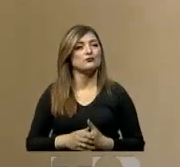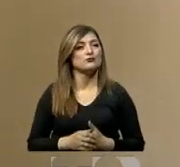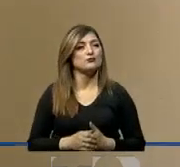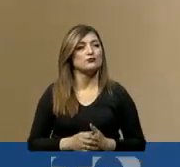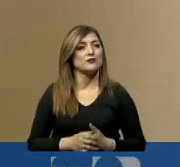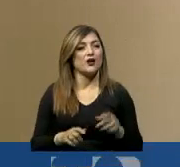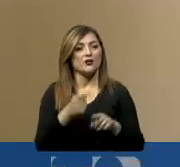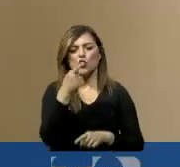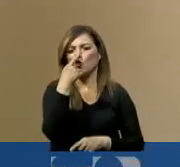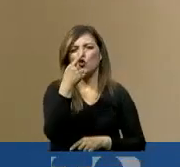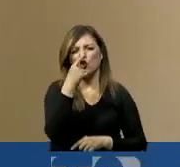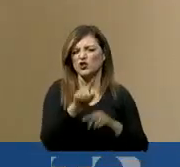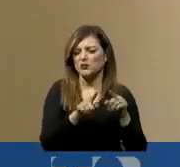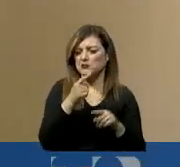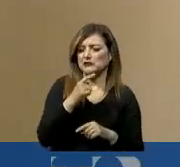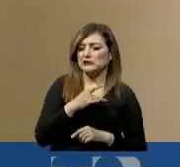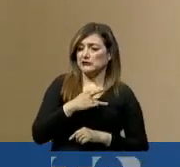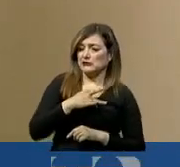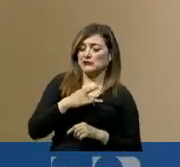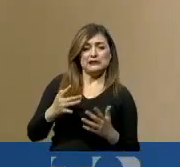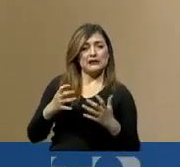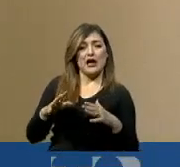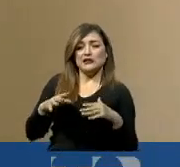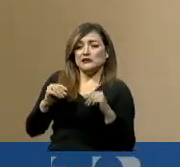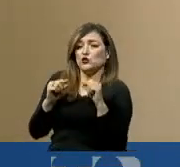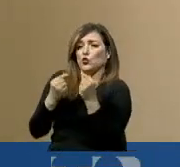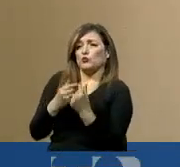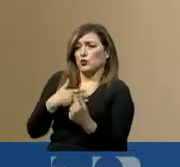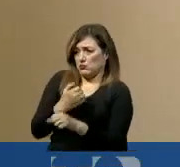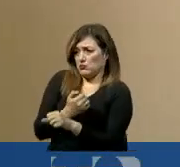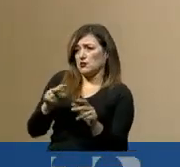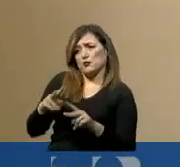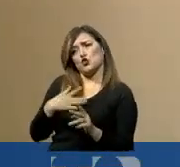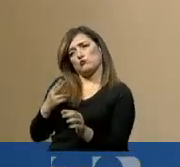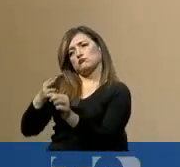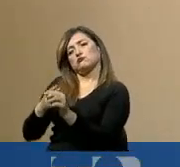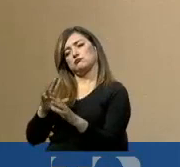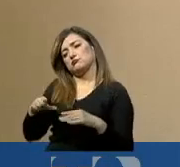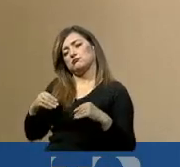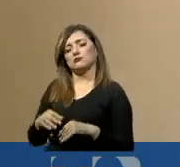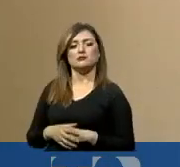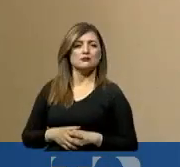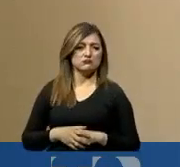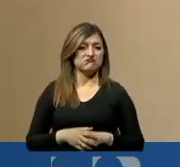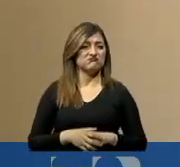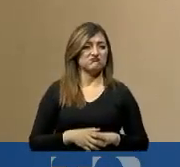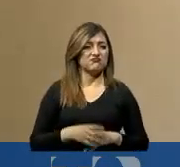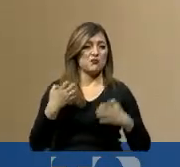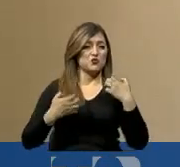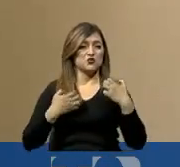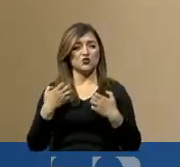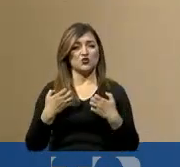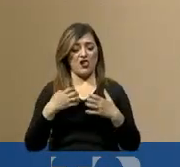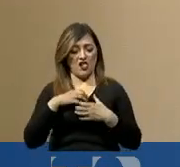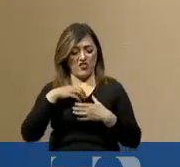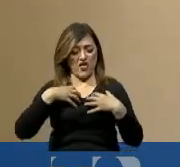por curiosidad, otros lo hacen por sentir que quieren ser aceptados en un grupo, por sentir que pertenece. Se habla de muchos vacíos emocionales, existenciales